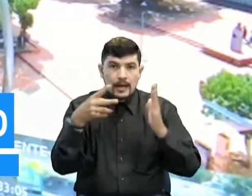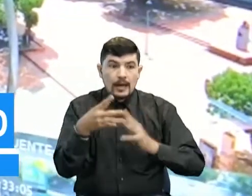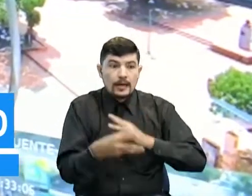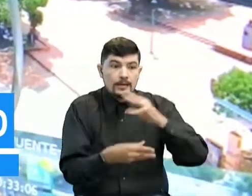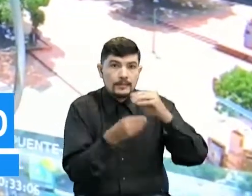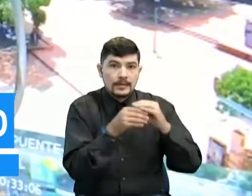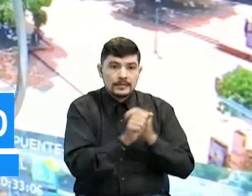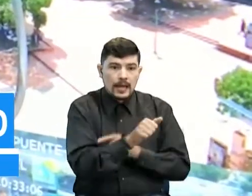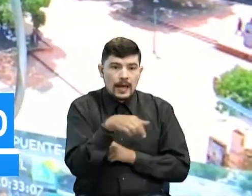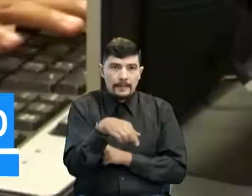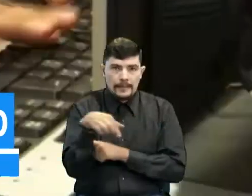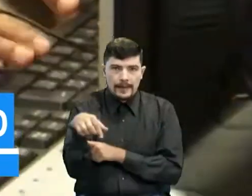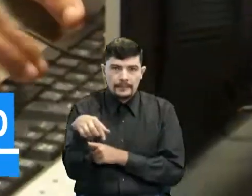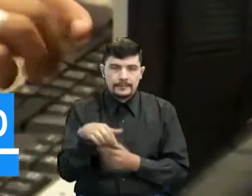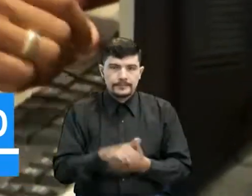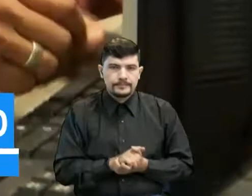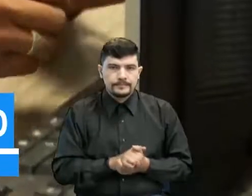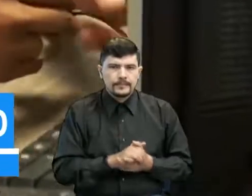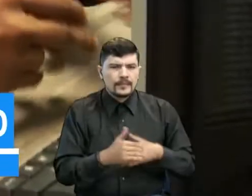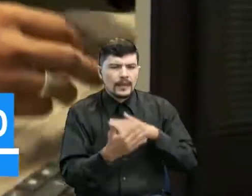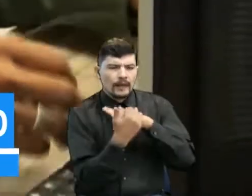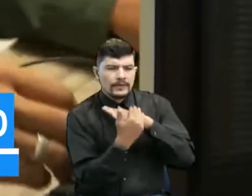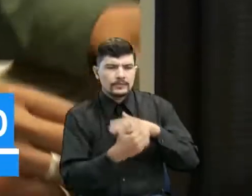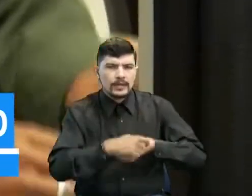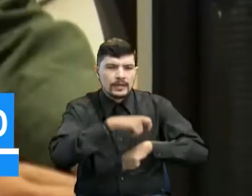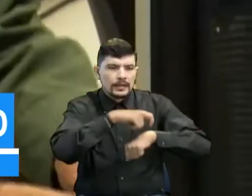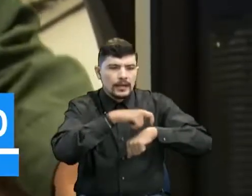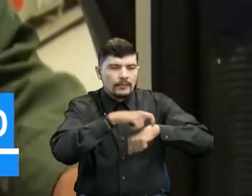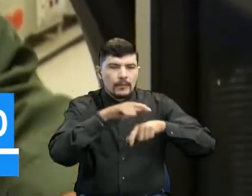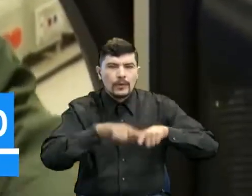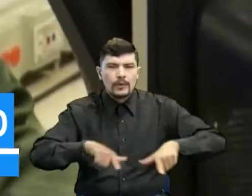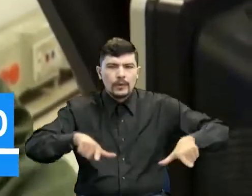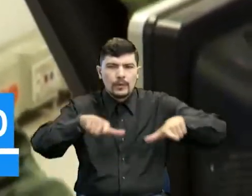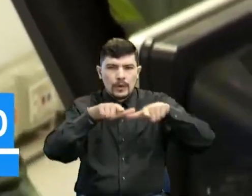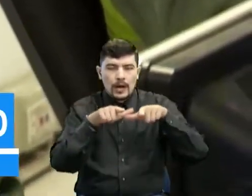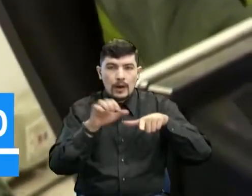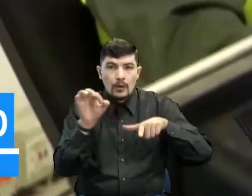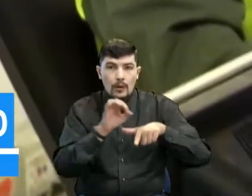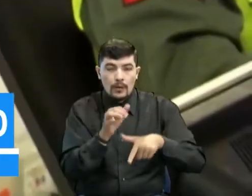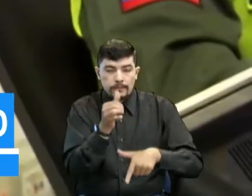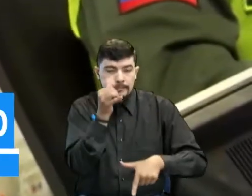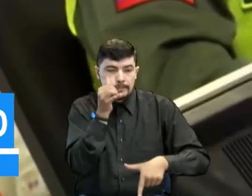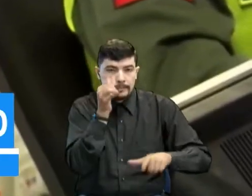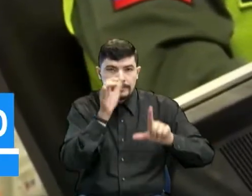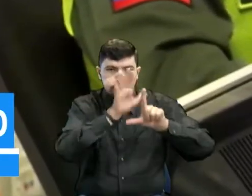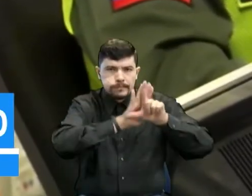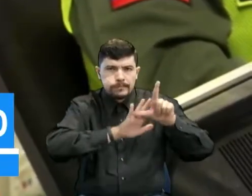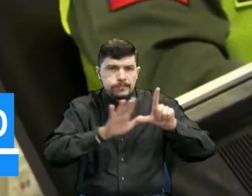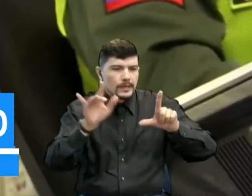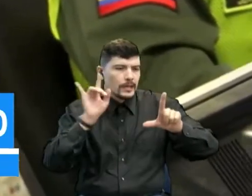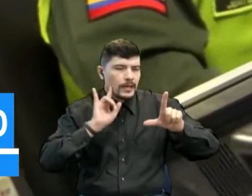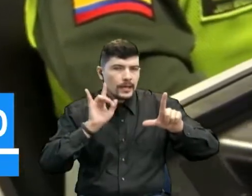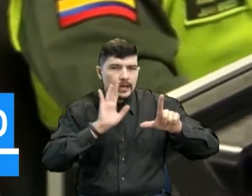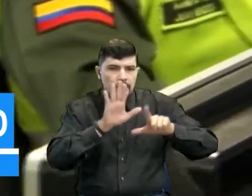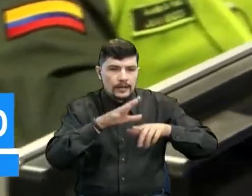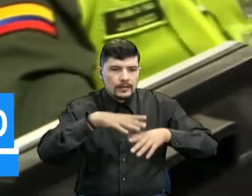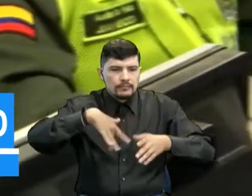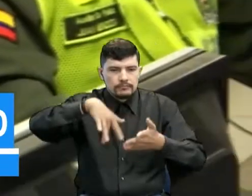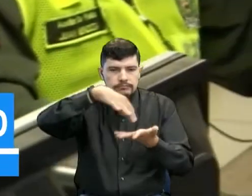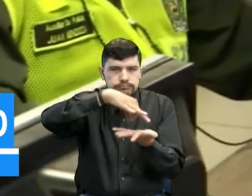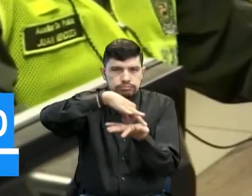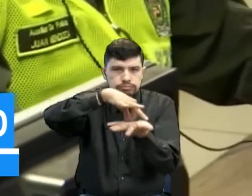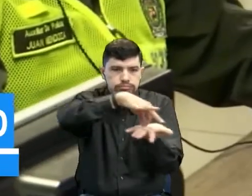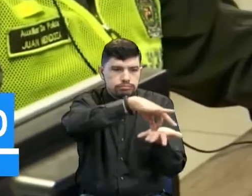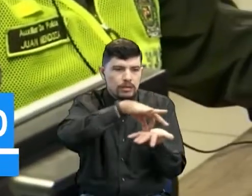nos indicaría tiempo, modo, lugar y sobre todo filmación, audio y ubicación geográfica